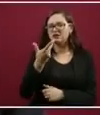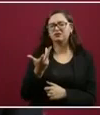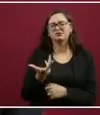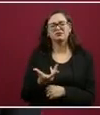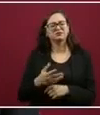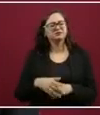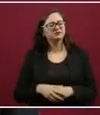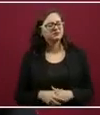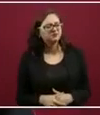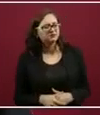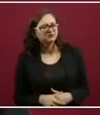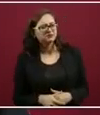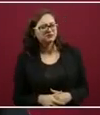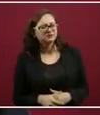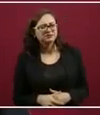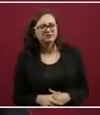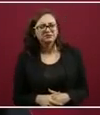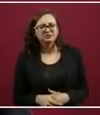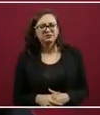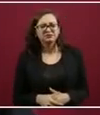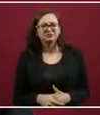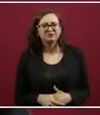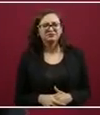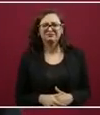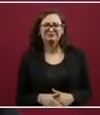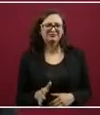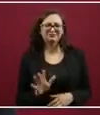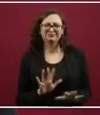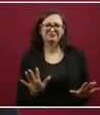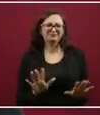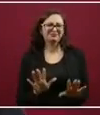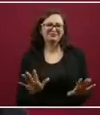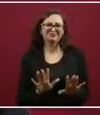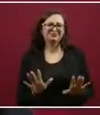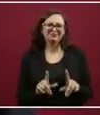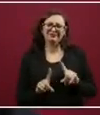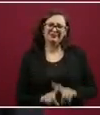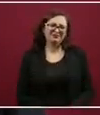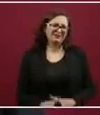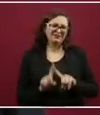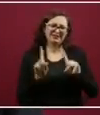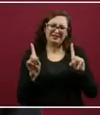cuando no es así. Al contrario,